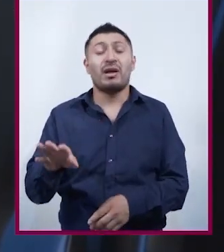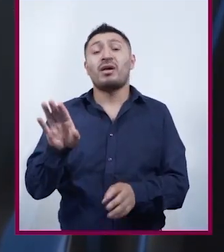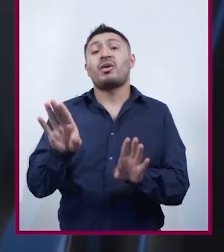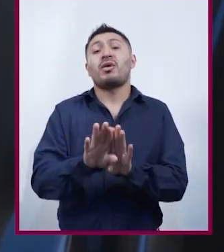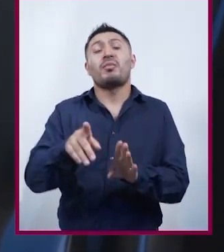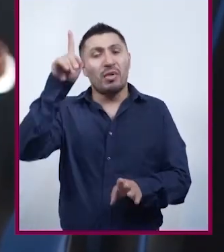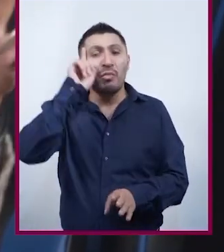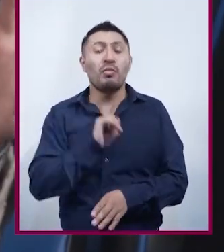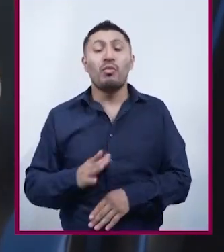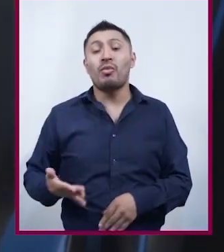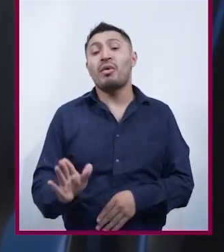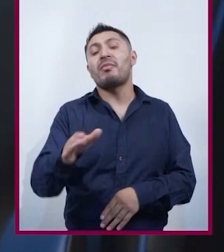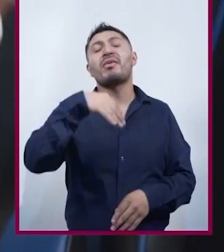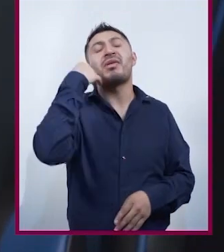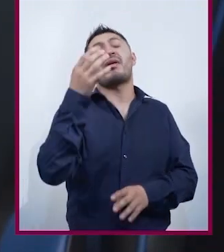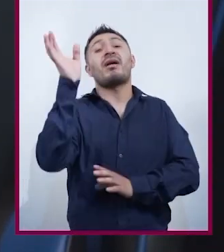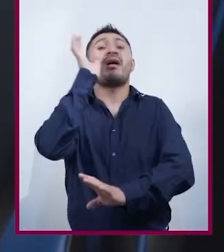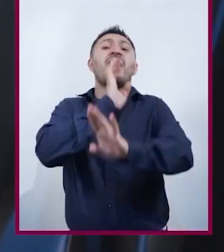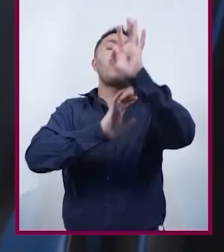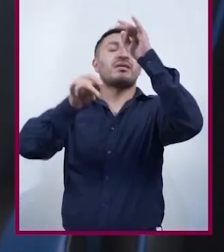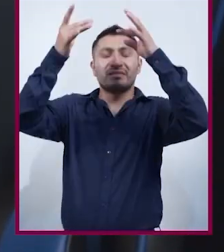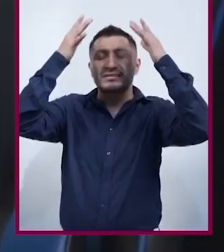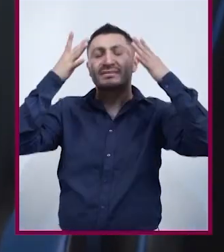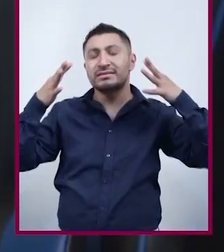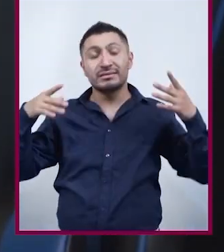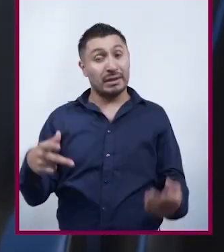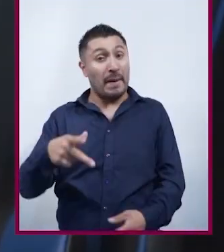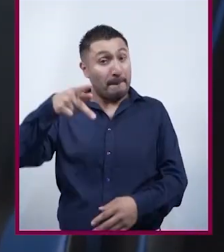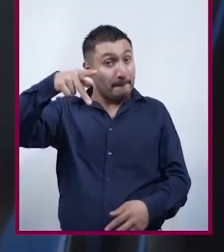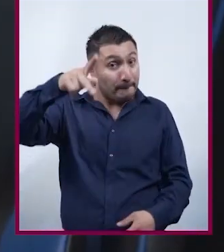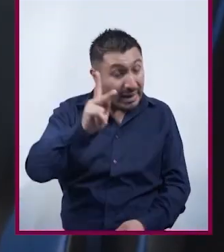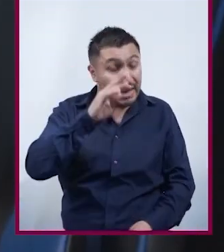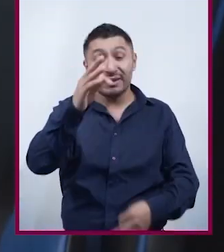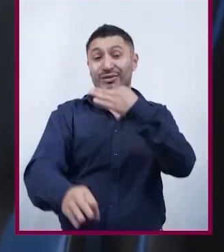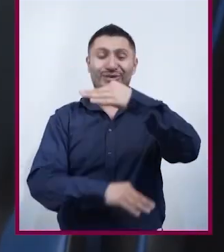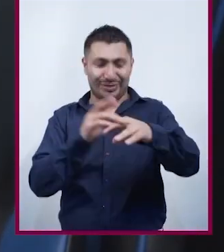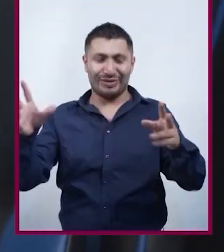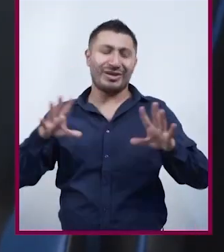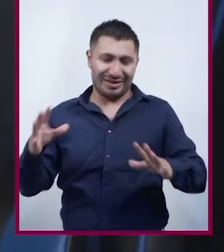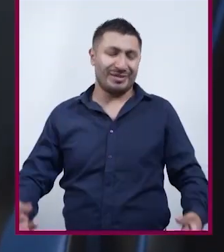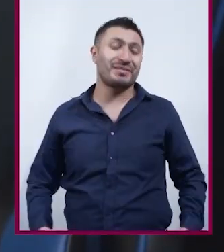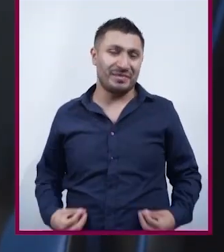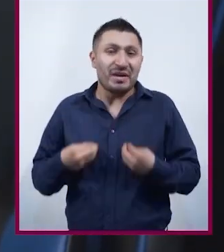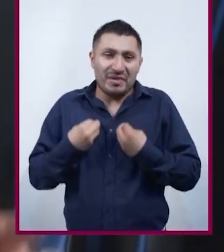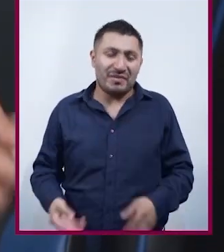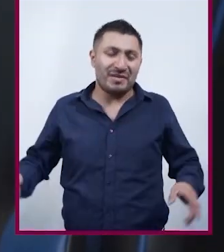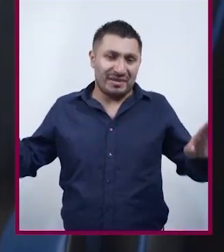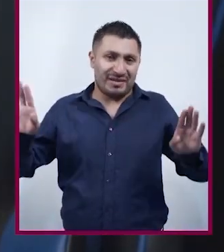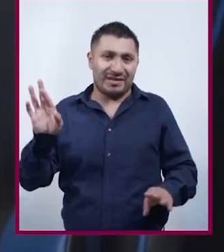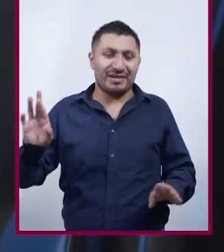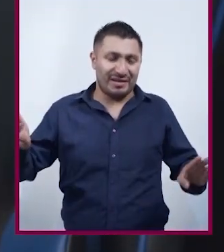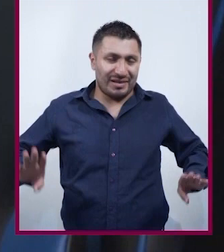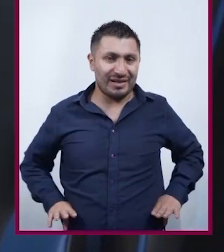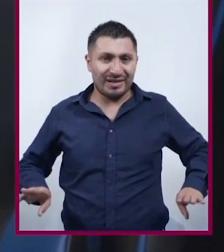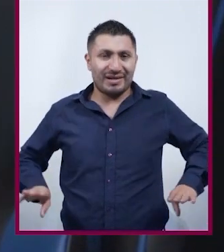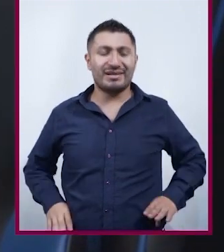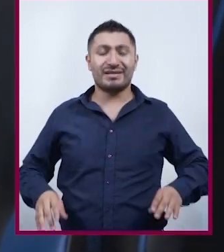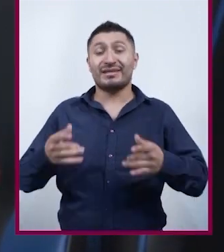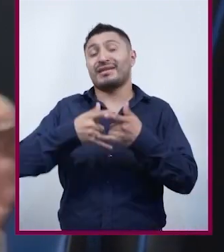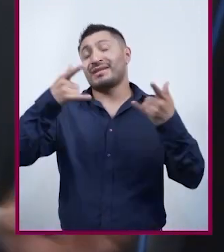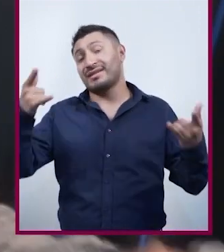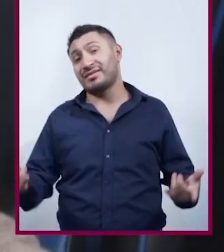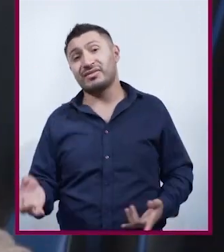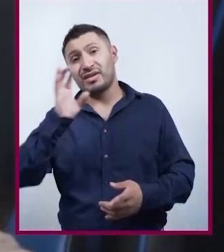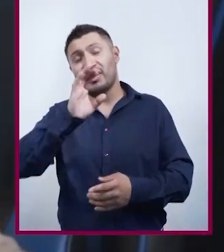que unas sirenas nos quieran seducir con sus cantos. Sin embargo, todas y todos vivimos nuestra particular odisea